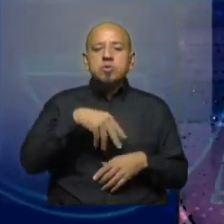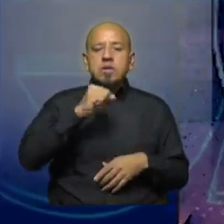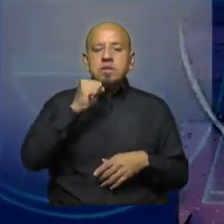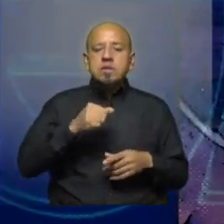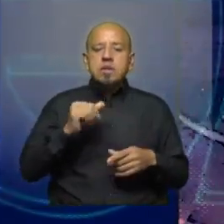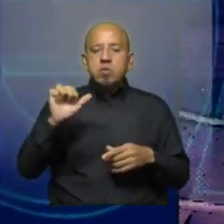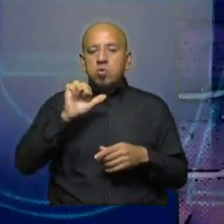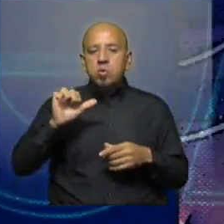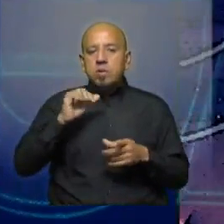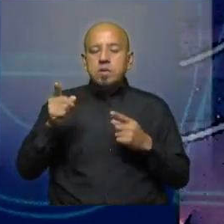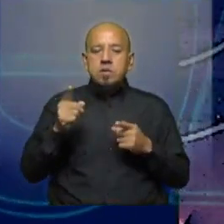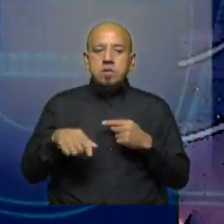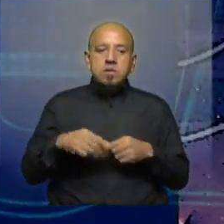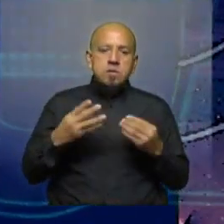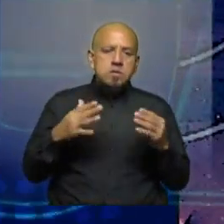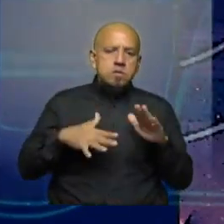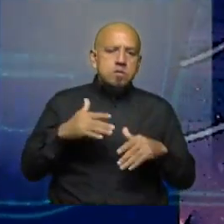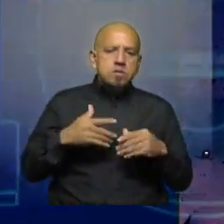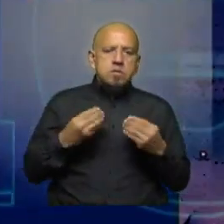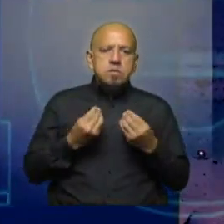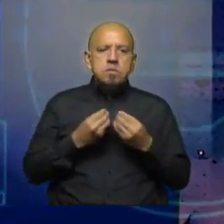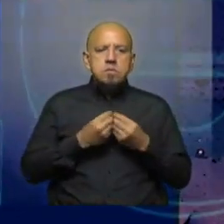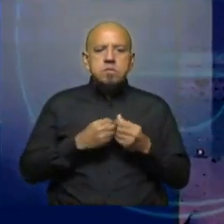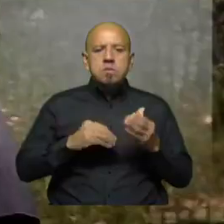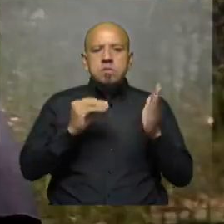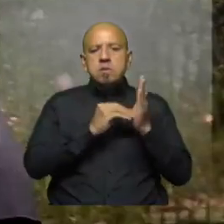todo, muchas veces simbolizan